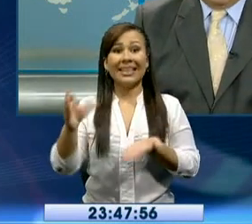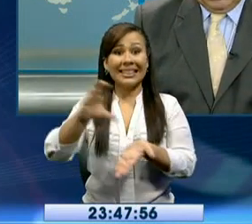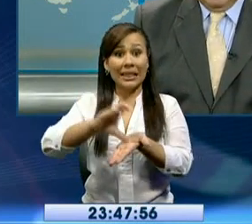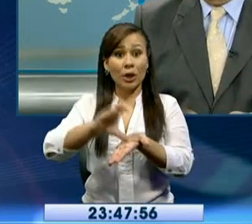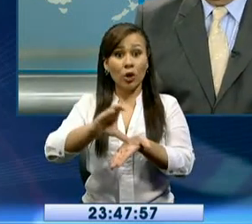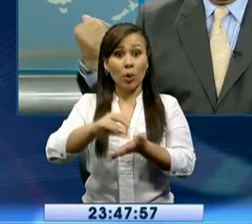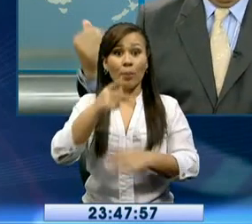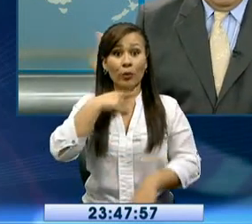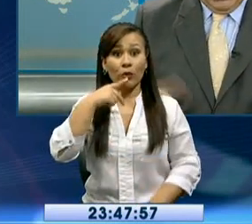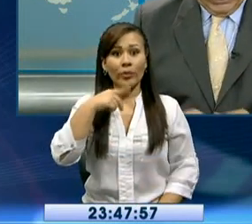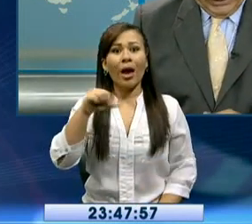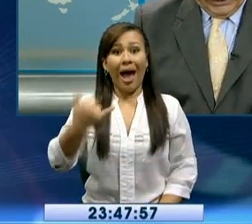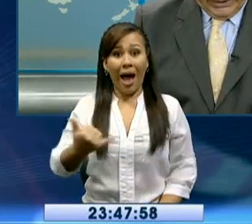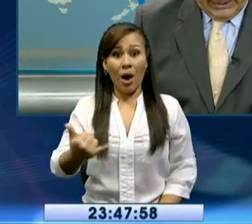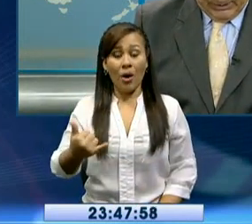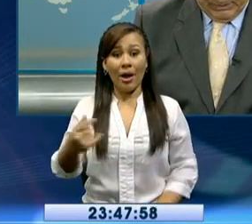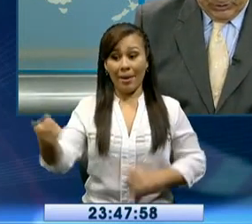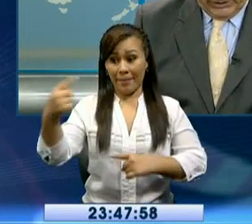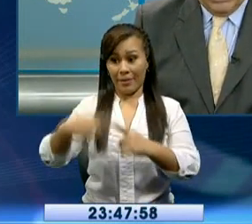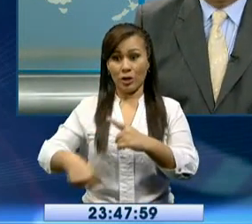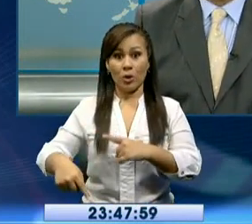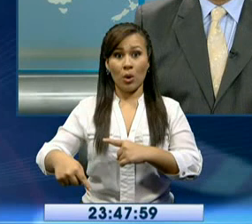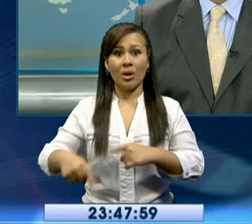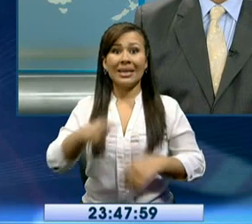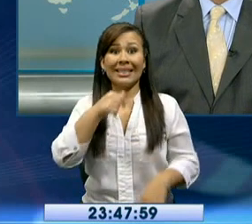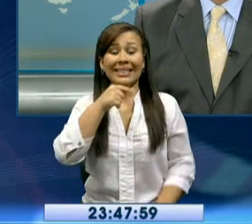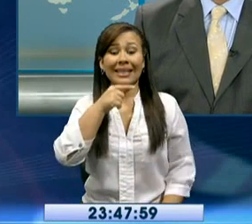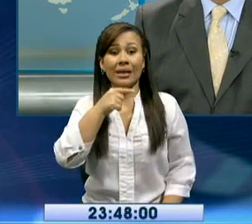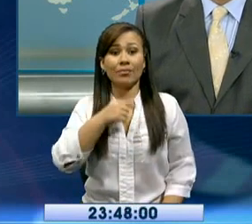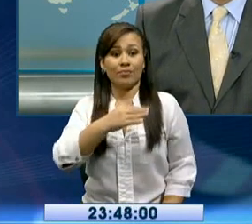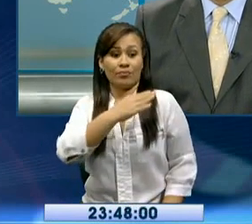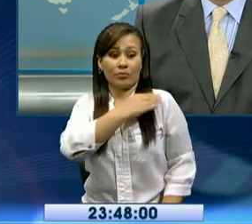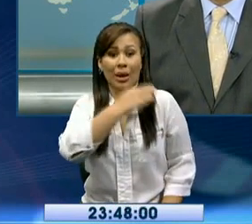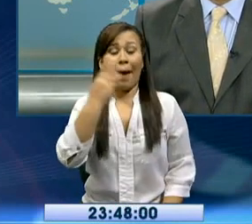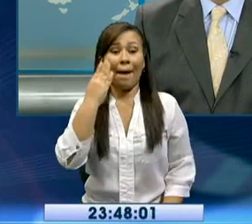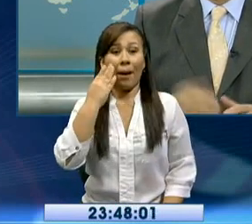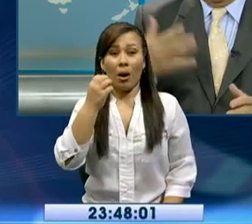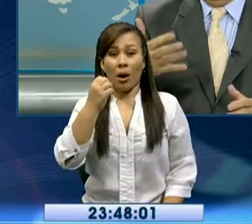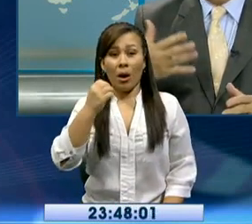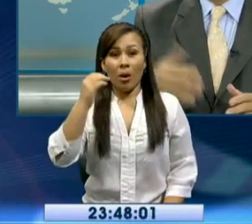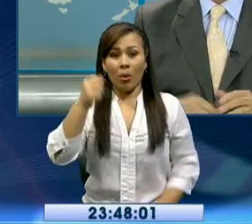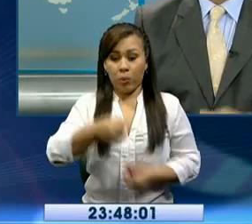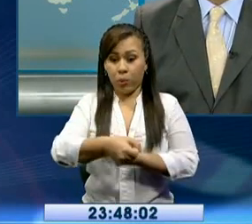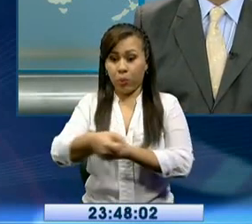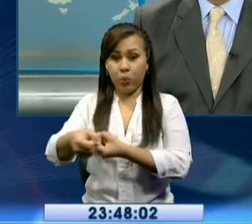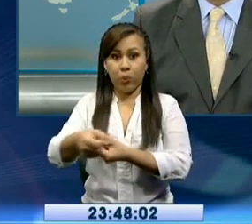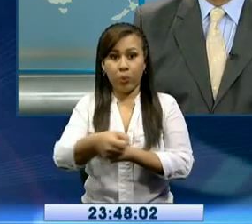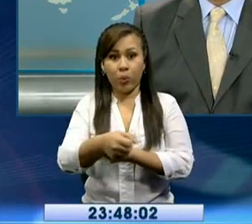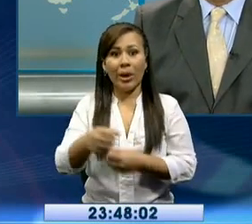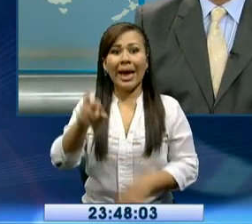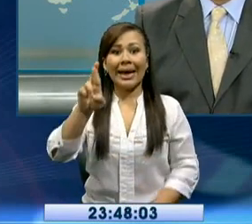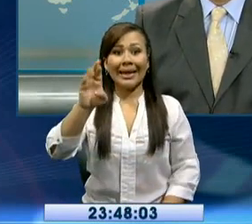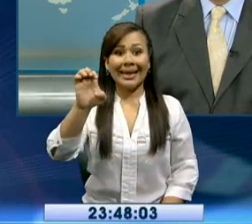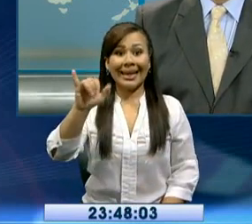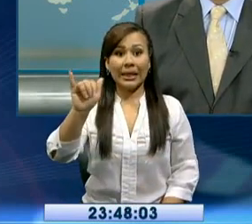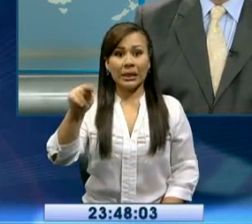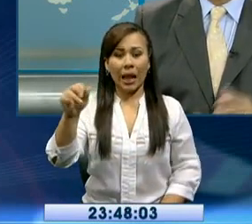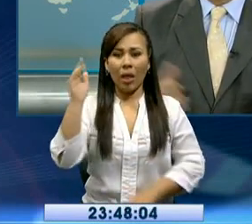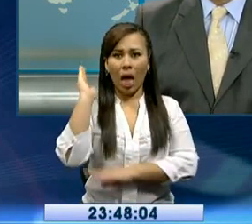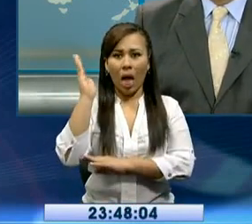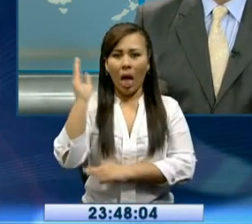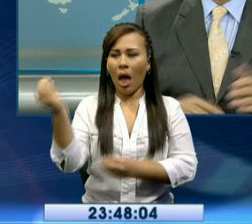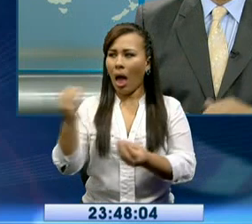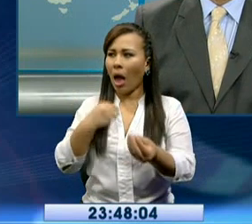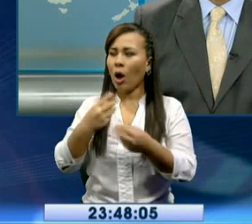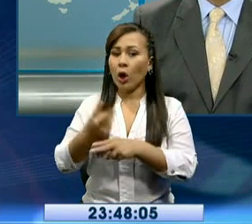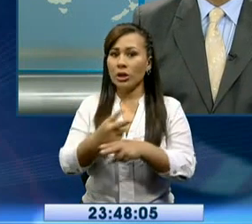sí. Acaba de estar aquí el mayor Reinaldo Carbo, del Cuerpo de Bomberos de Guayaquil, y me estaba enseñando esa foto justamente y parece, y me dijo, mira,